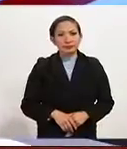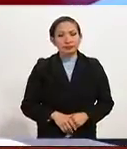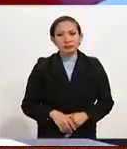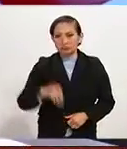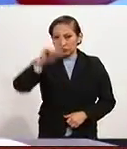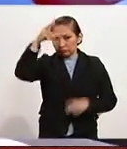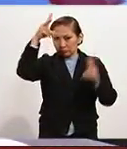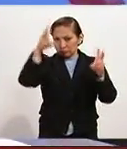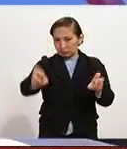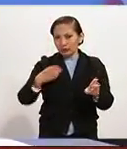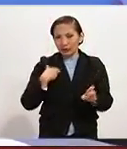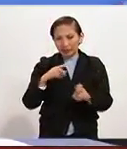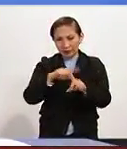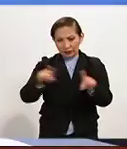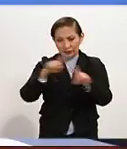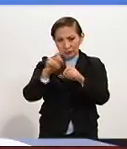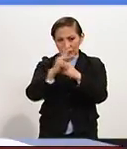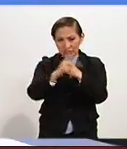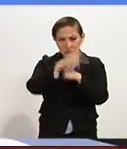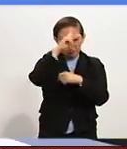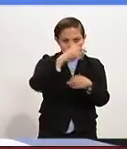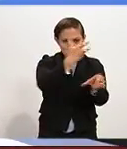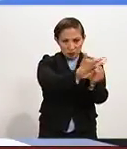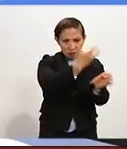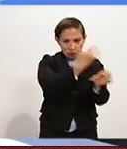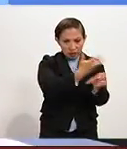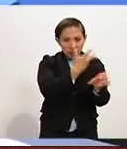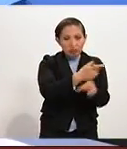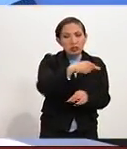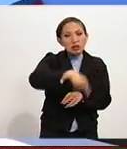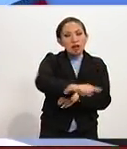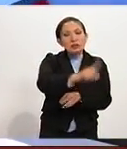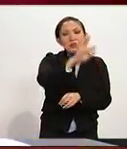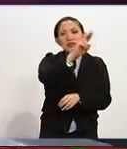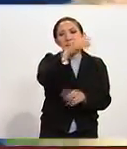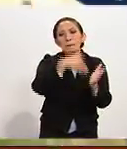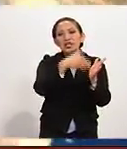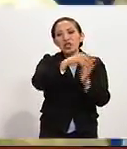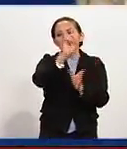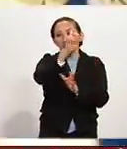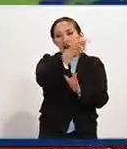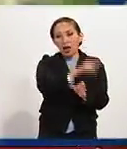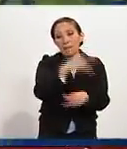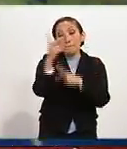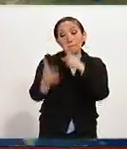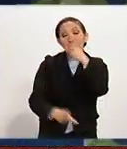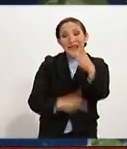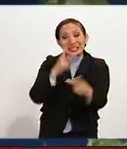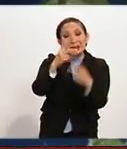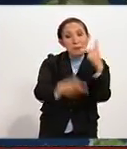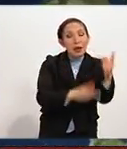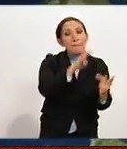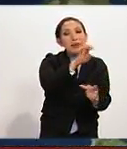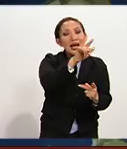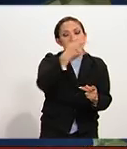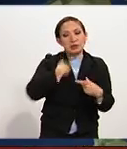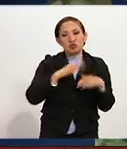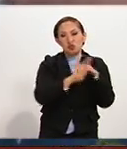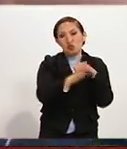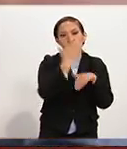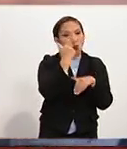En otros asuntos de la agenda bilateral entre México y Estados Unidos, 25 millones de dólares serán otorgados en préstamos y becas a